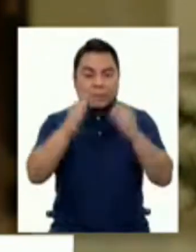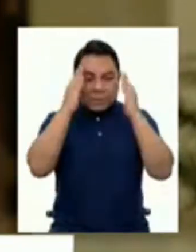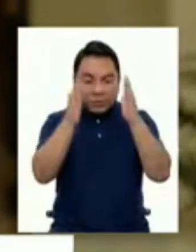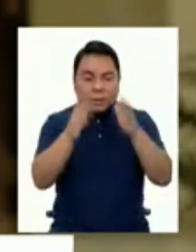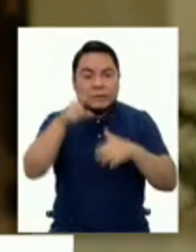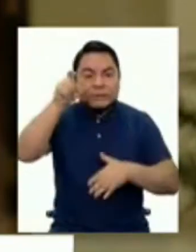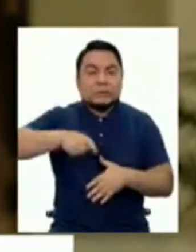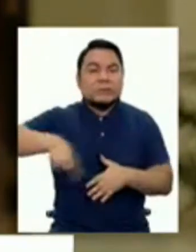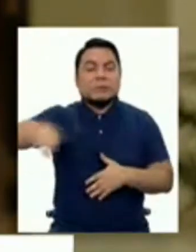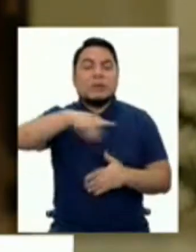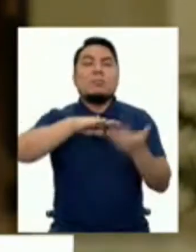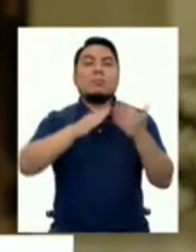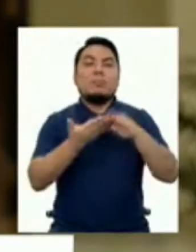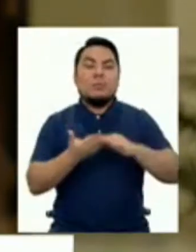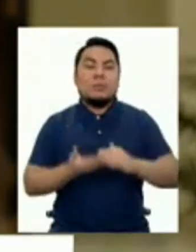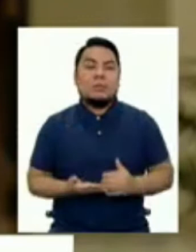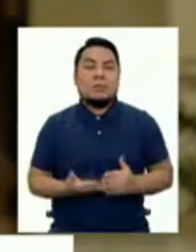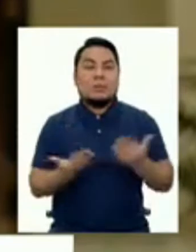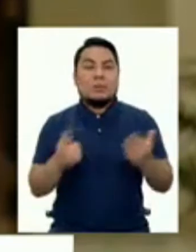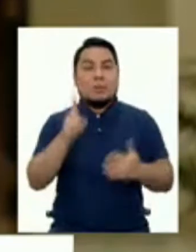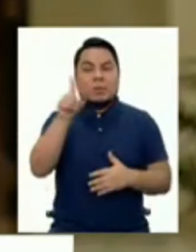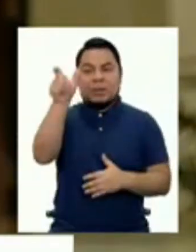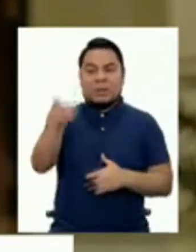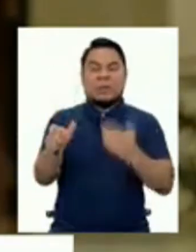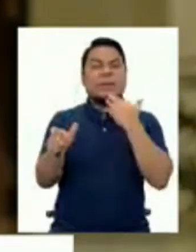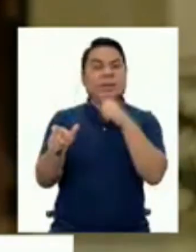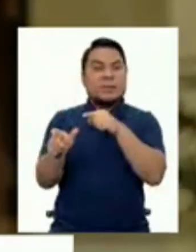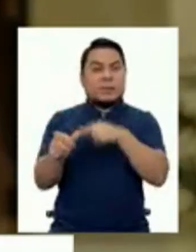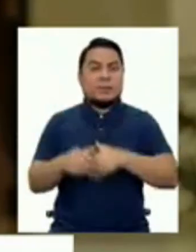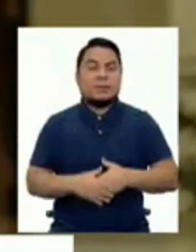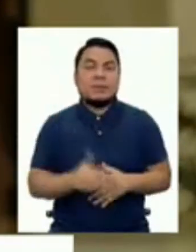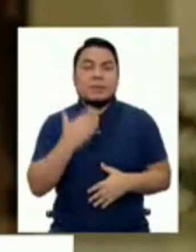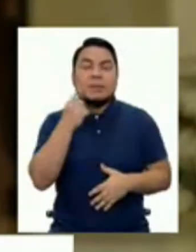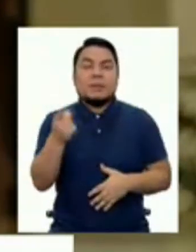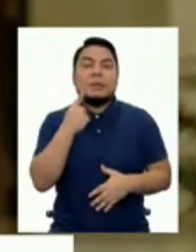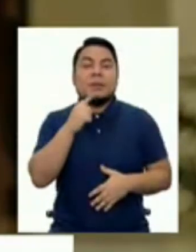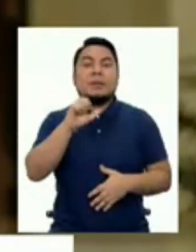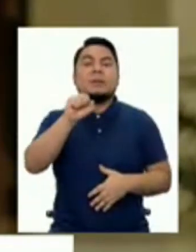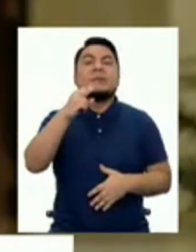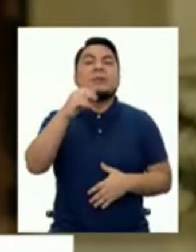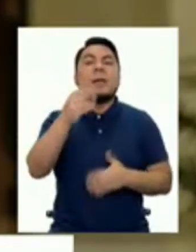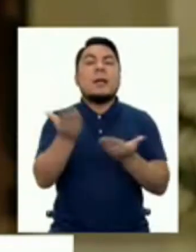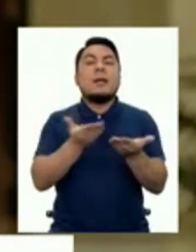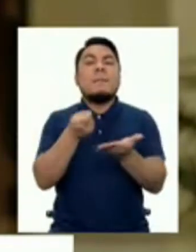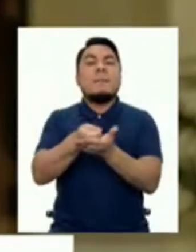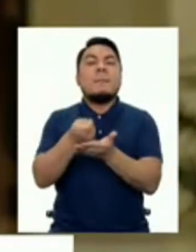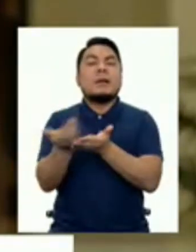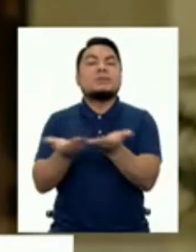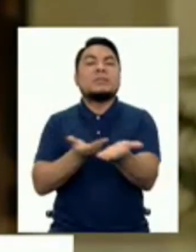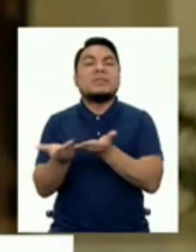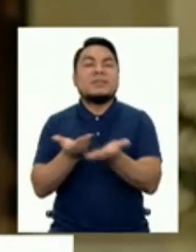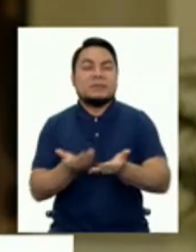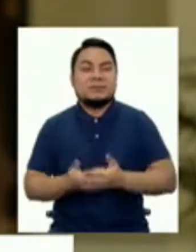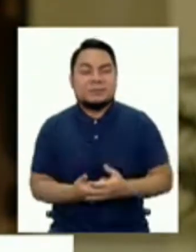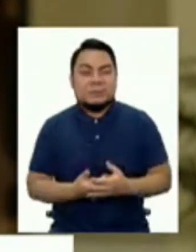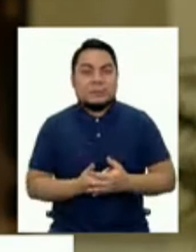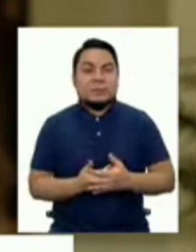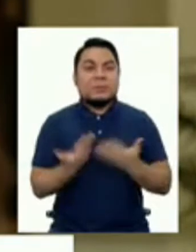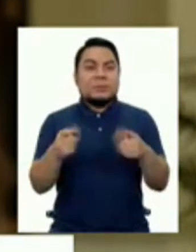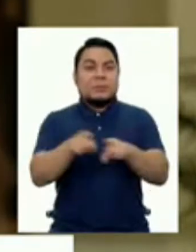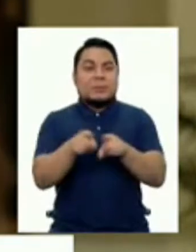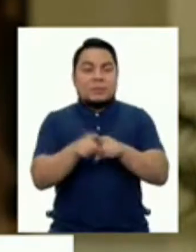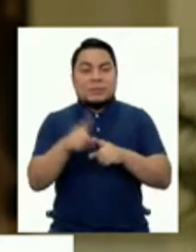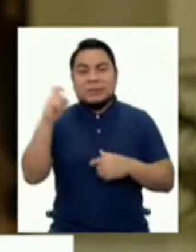las necesidades de la población. Una de ellas es el pago de los servicios, que también